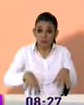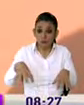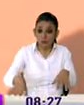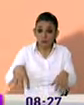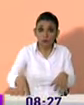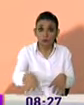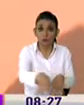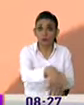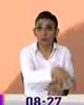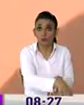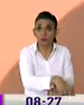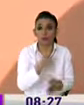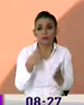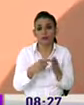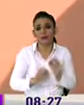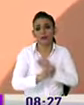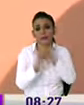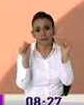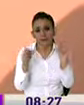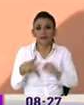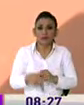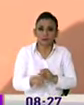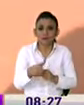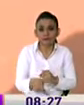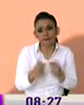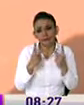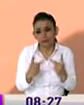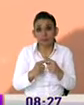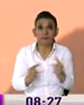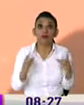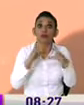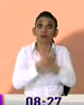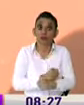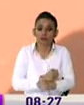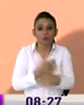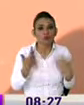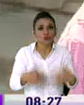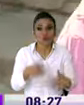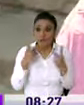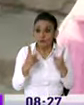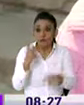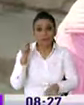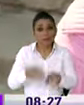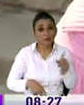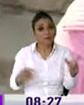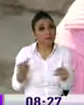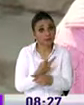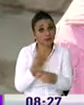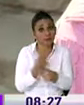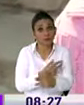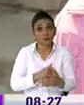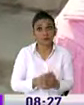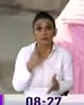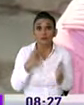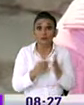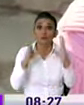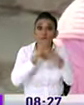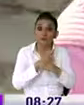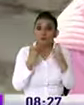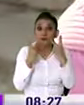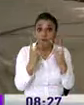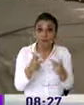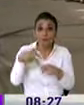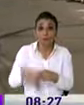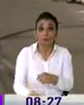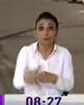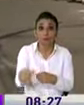día, bueno, como quiera se pasa, por, se ve pues, pero en la noche es oscuro, no se puede ver. Para uno que no vea de noche, pues se va para adentro.